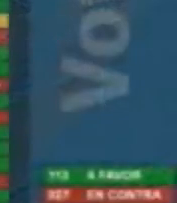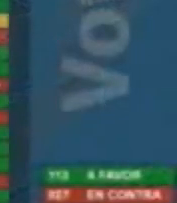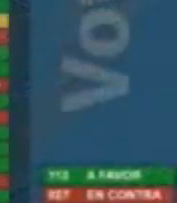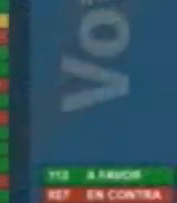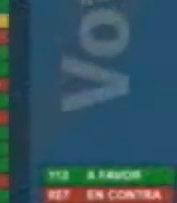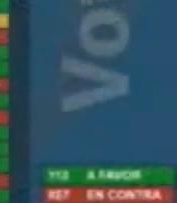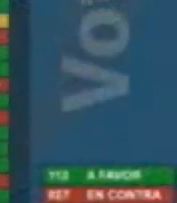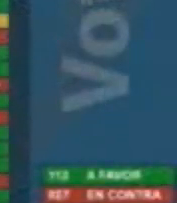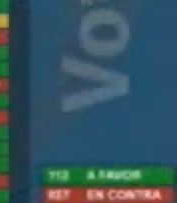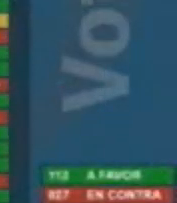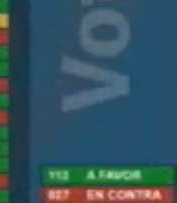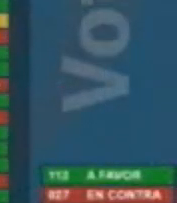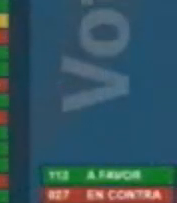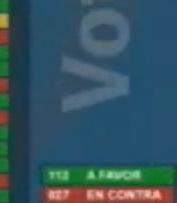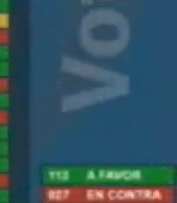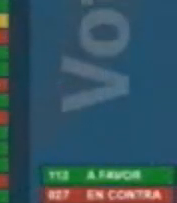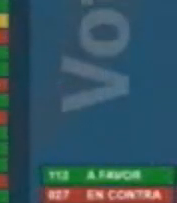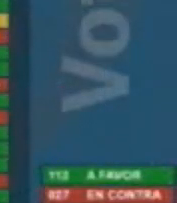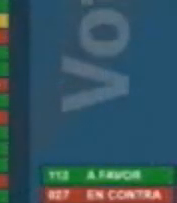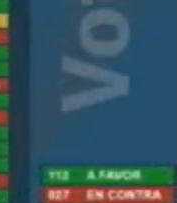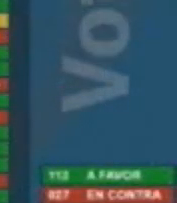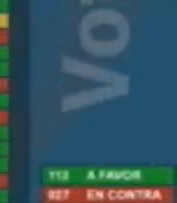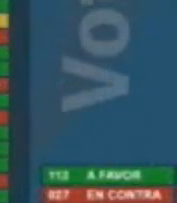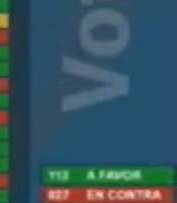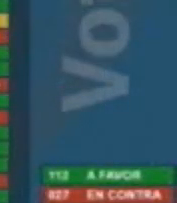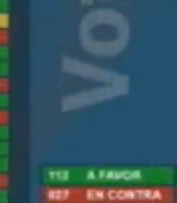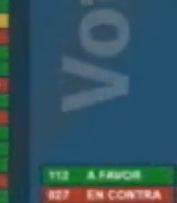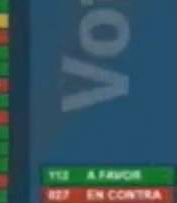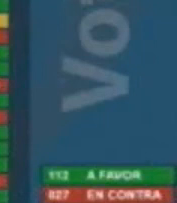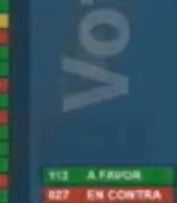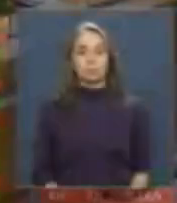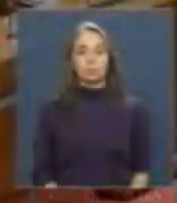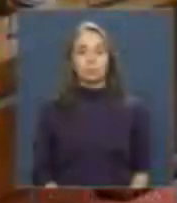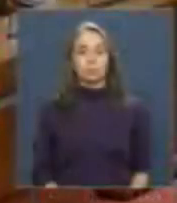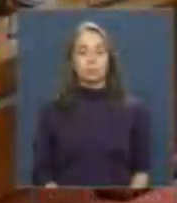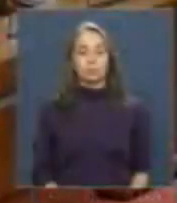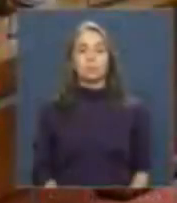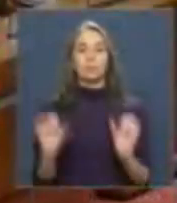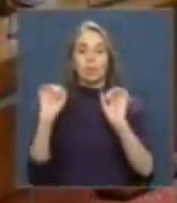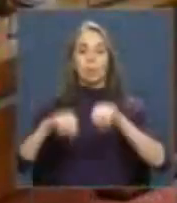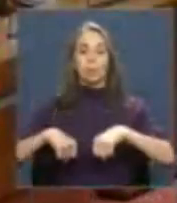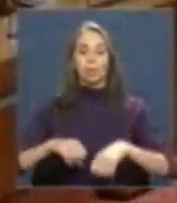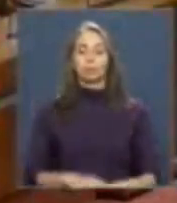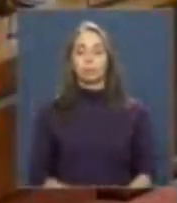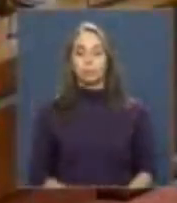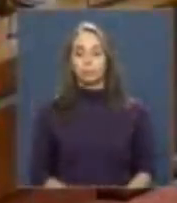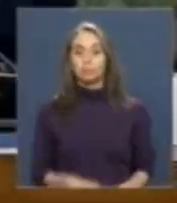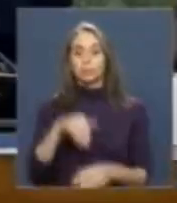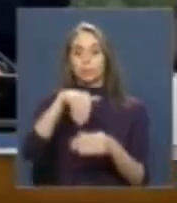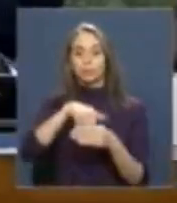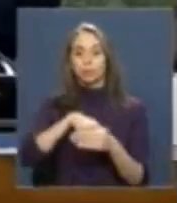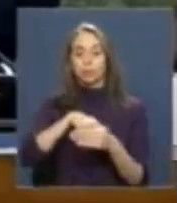112 votos 27 en contra 13 abstenciones aprobado en votación la enmienda